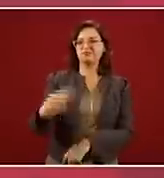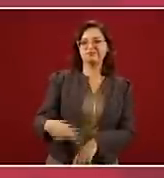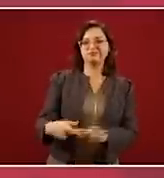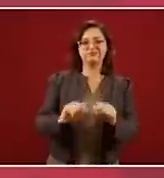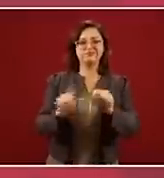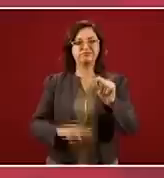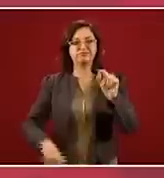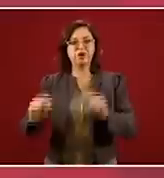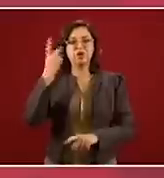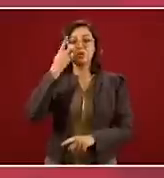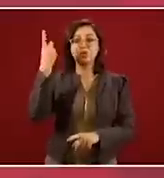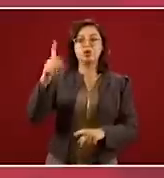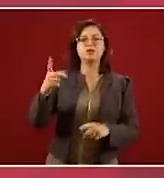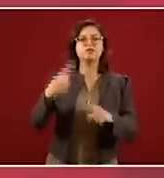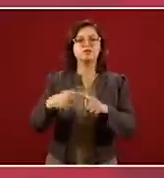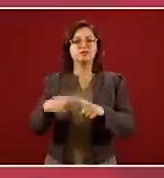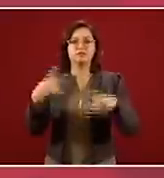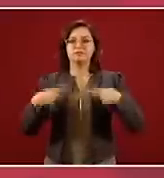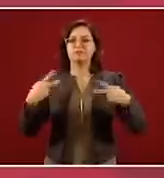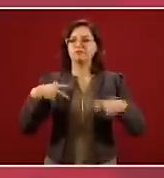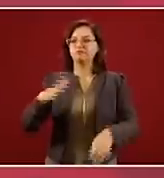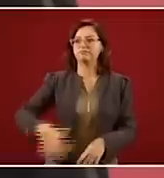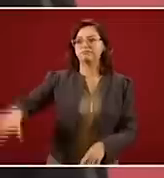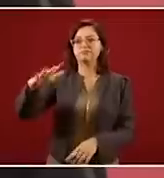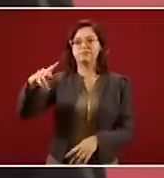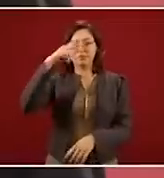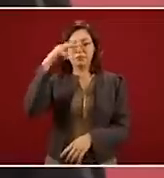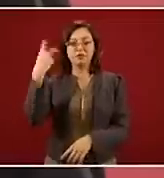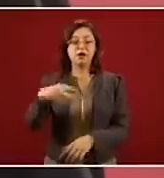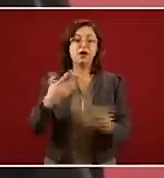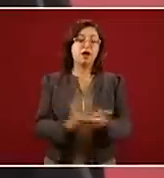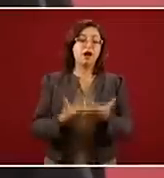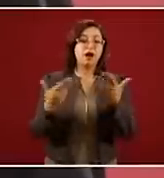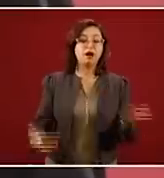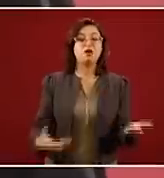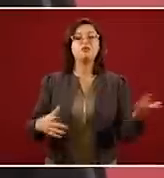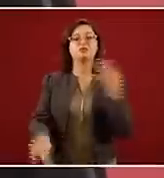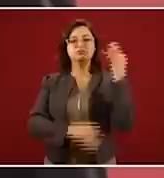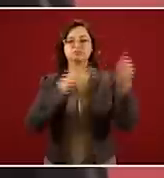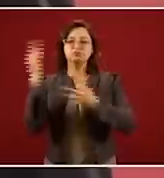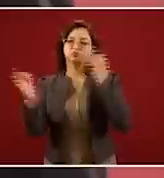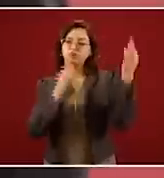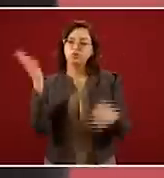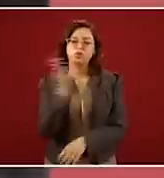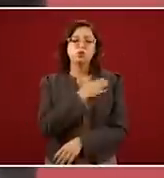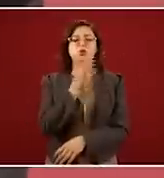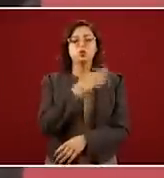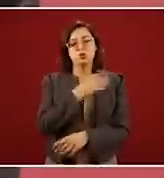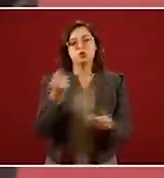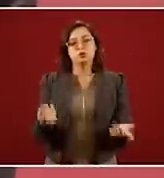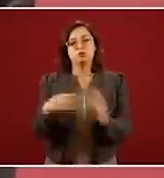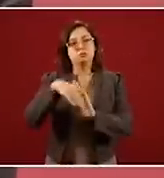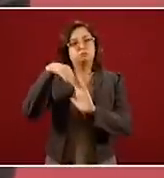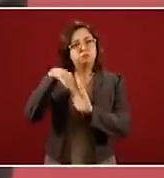Entonces, es una muy buena noticia el que se ha podido detener